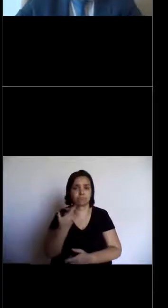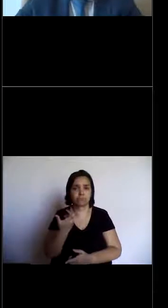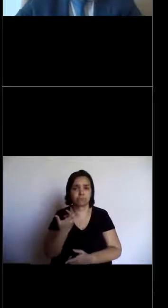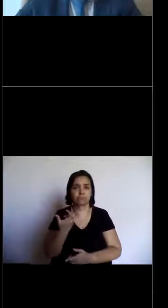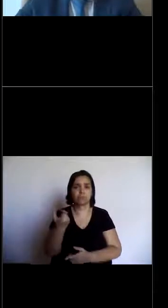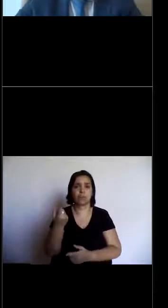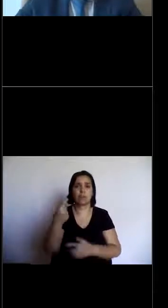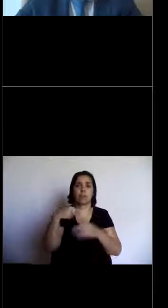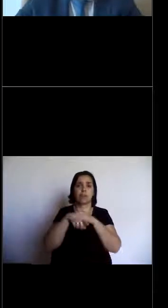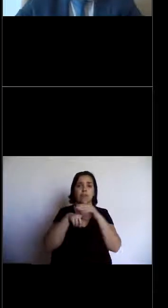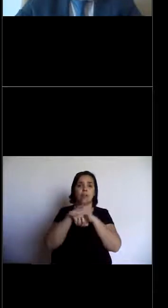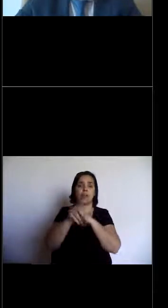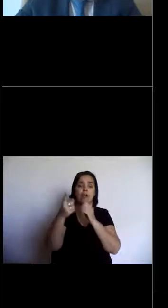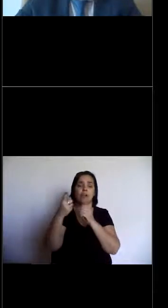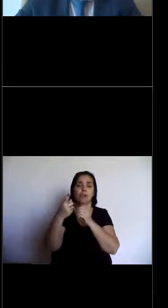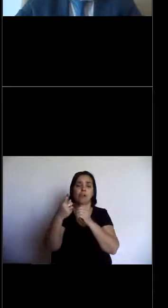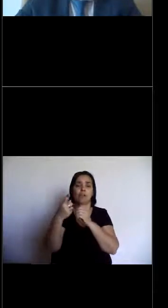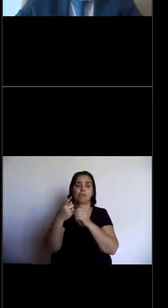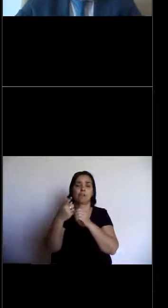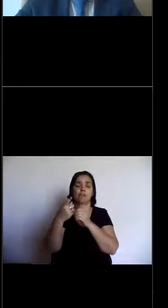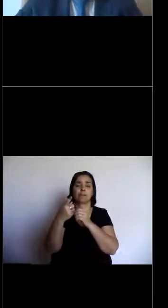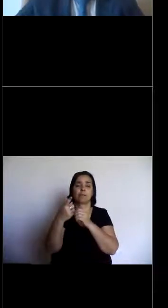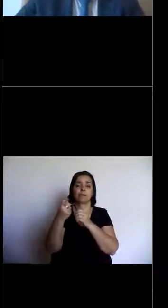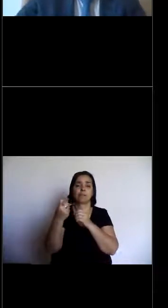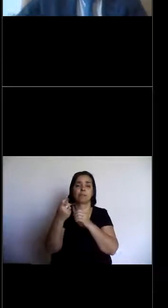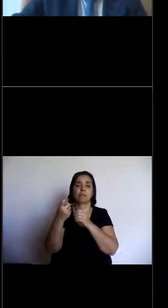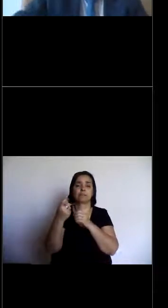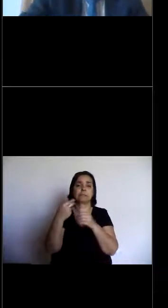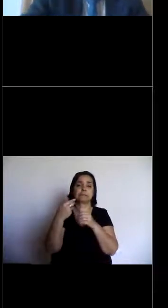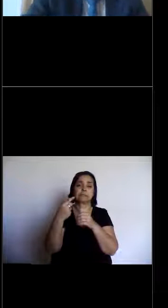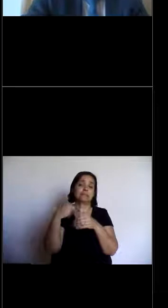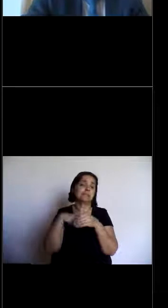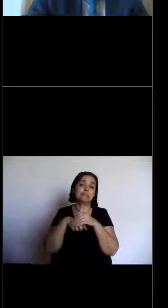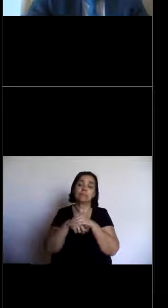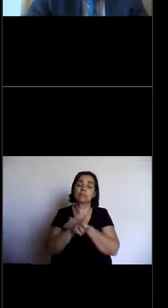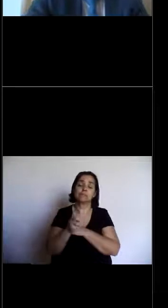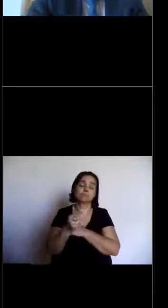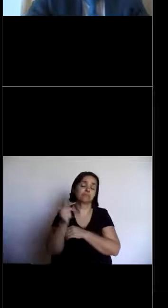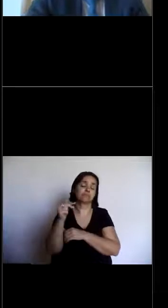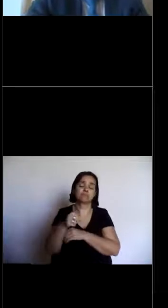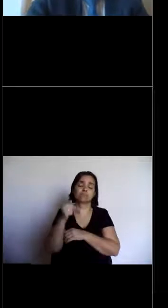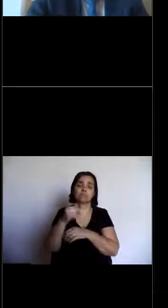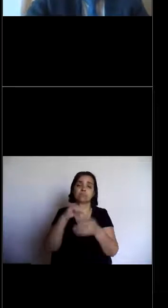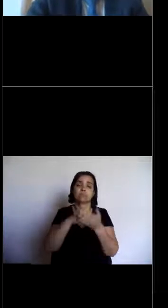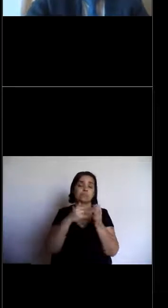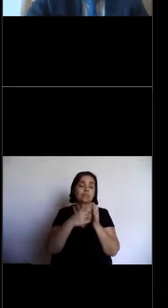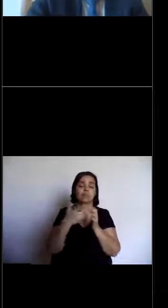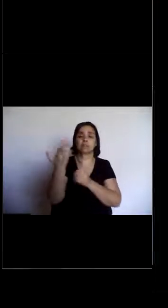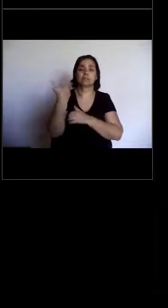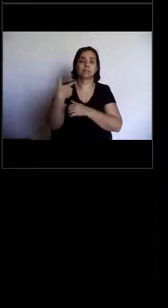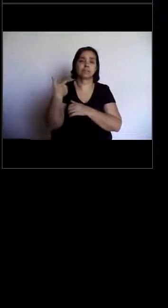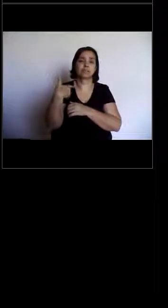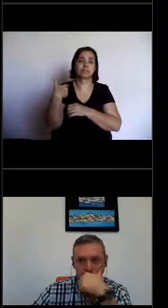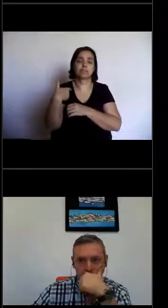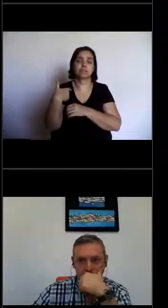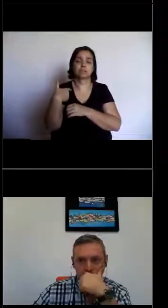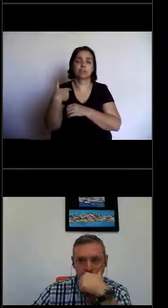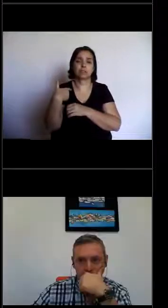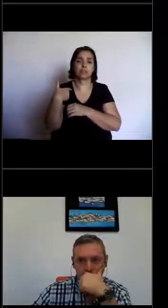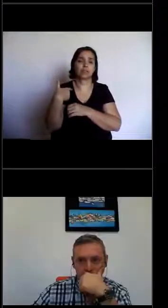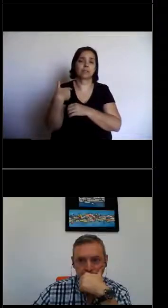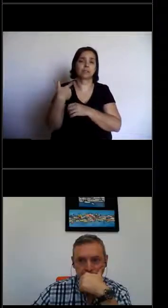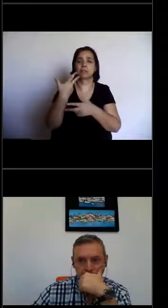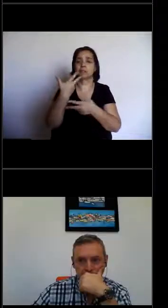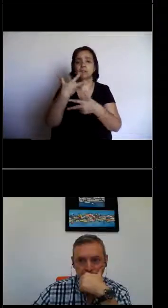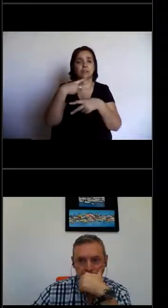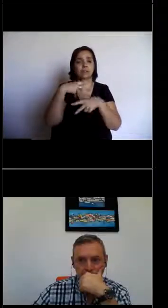y en la gestión de estos programas. Sin más, termino